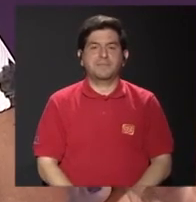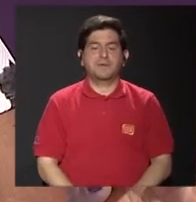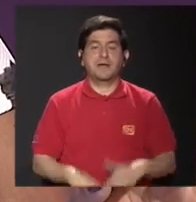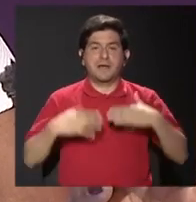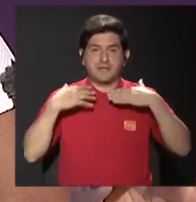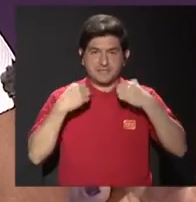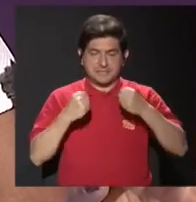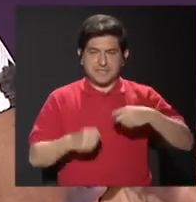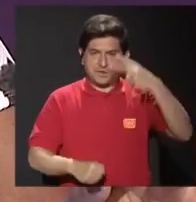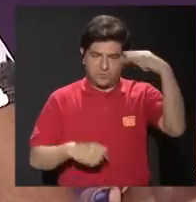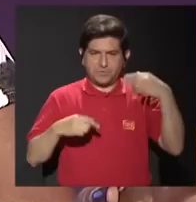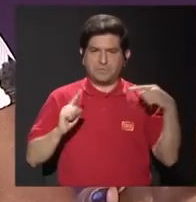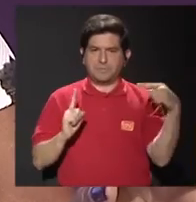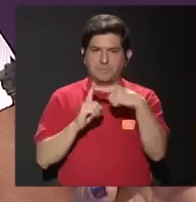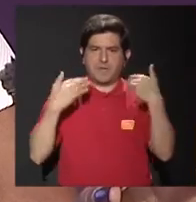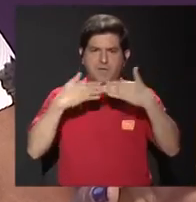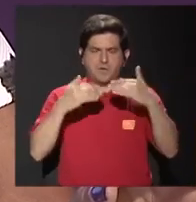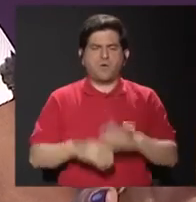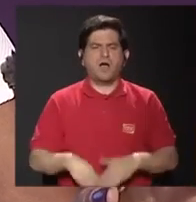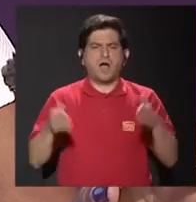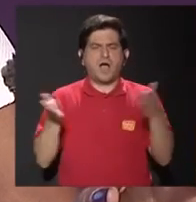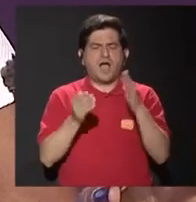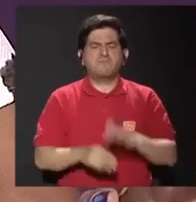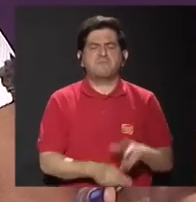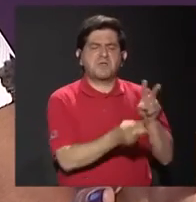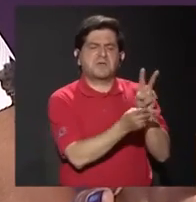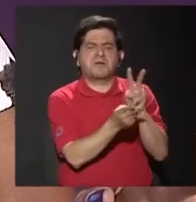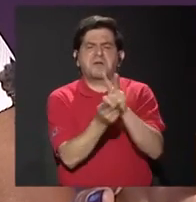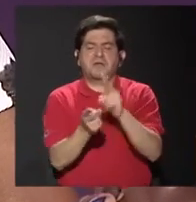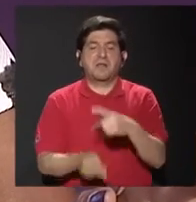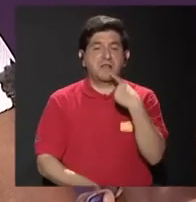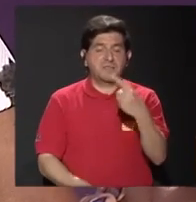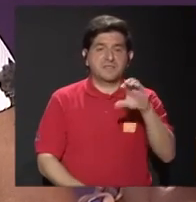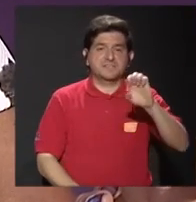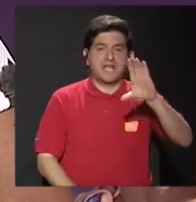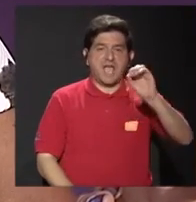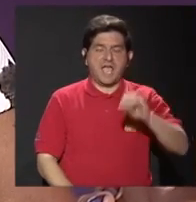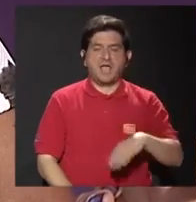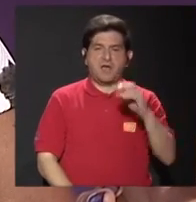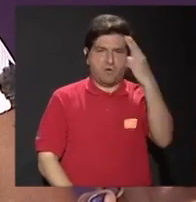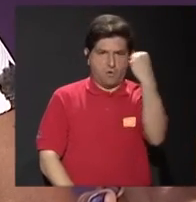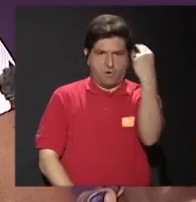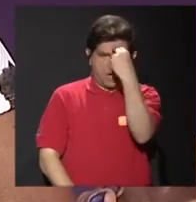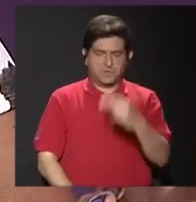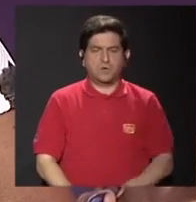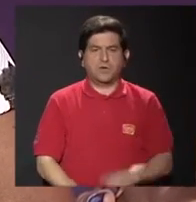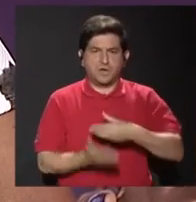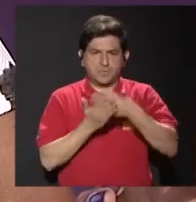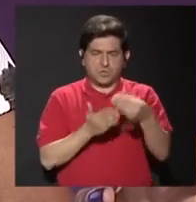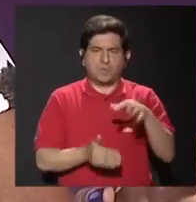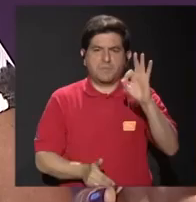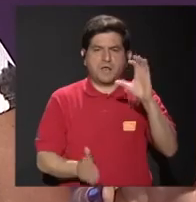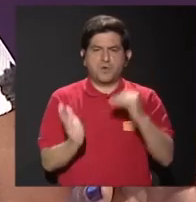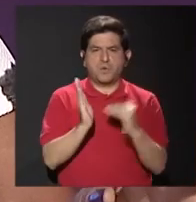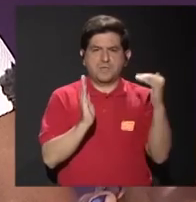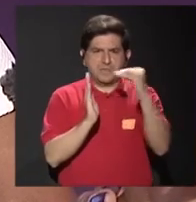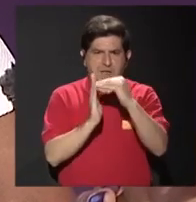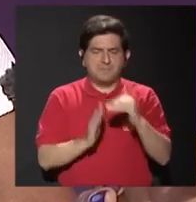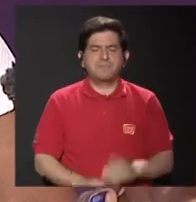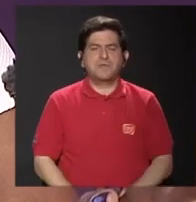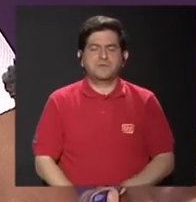mesoamericana fomenta la promiscua según el eco católico ya que se está haciendo una compra de 90 millones de